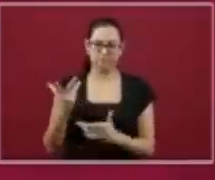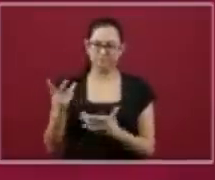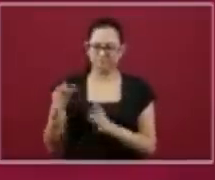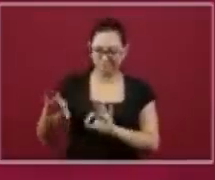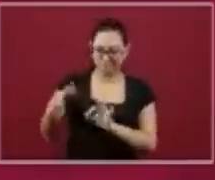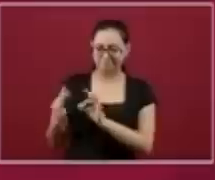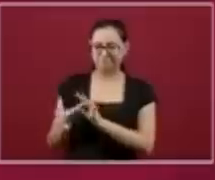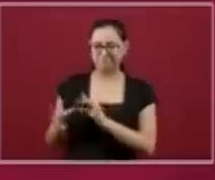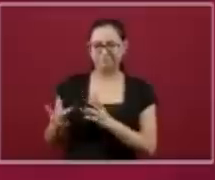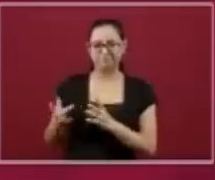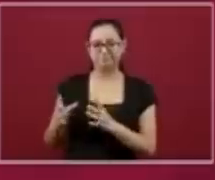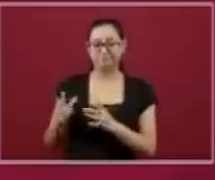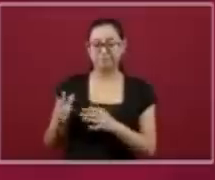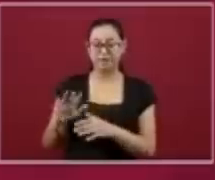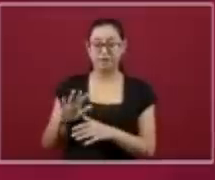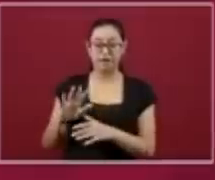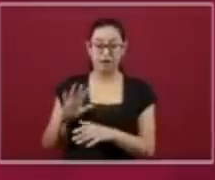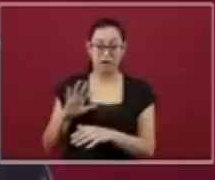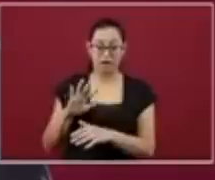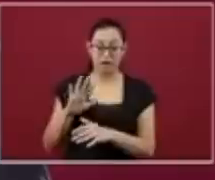terminarlo en diciembre.